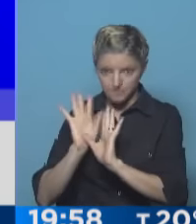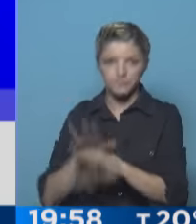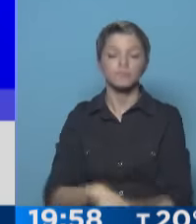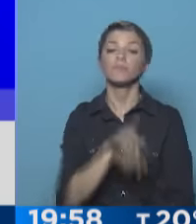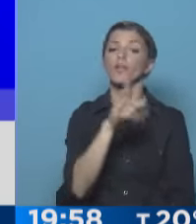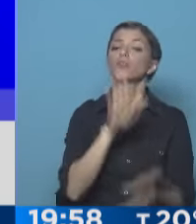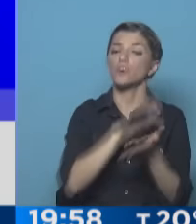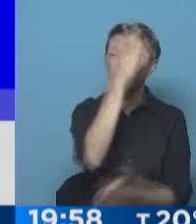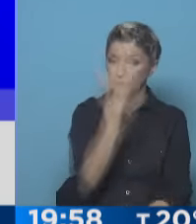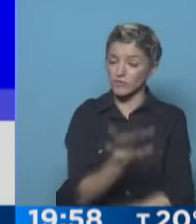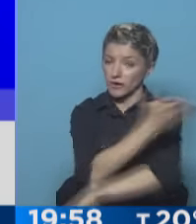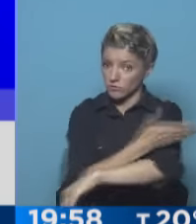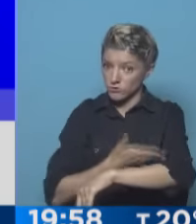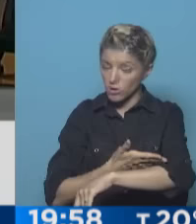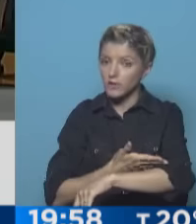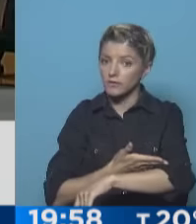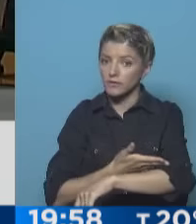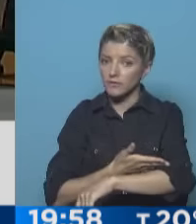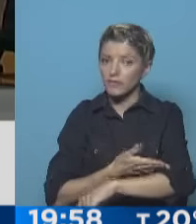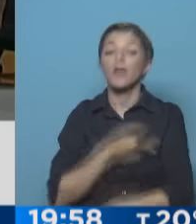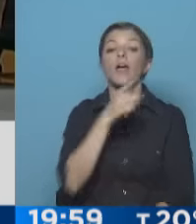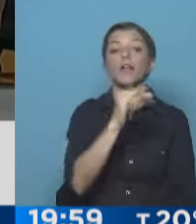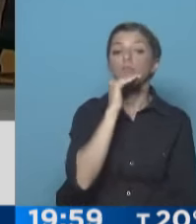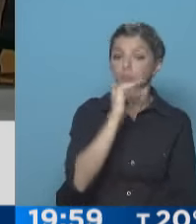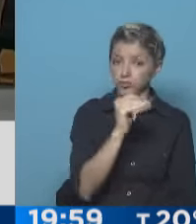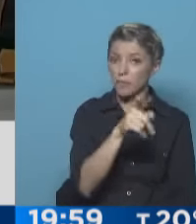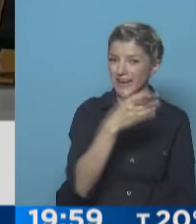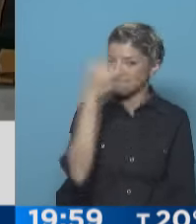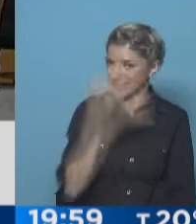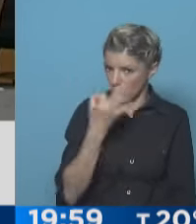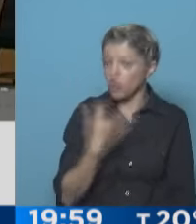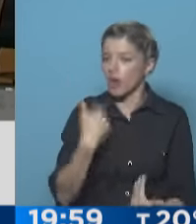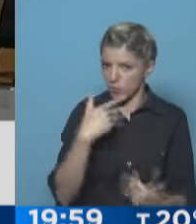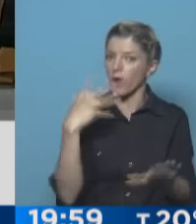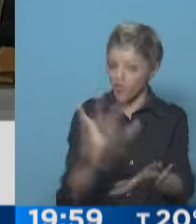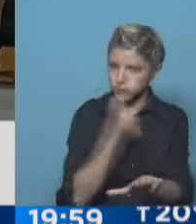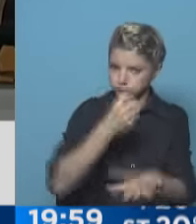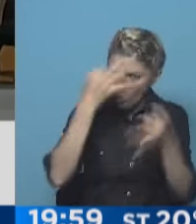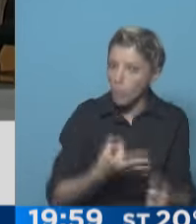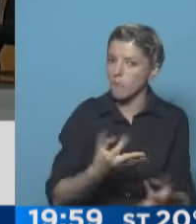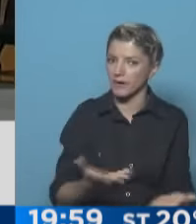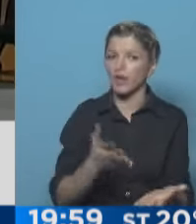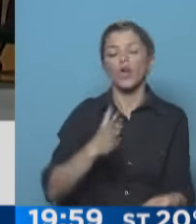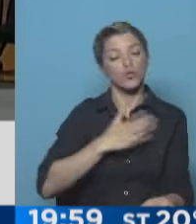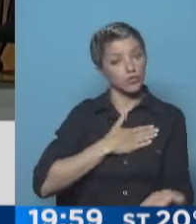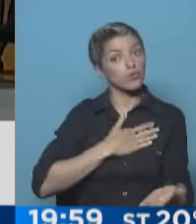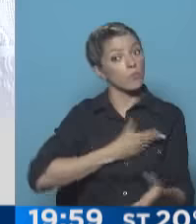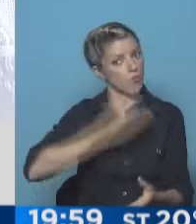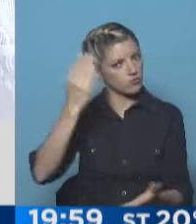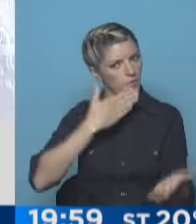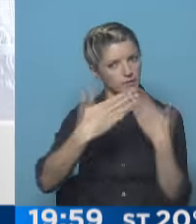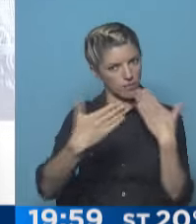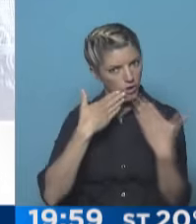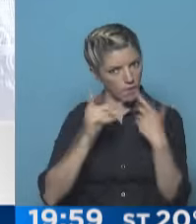decir si hay algo en Daniel que lo que dice es porque está muy seguro de que lo puede cumplir y lo hemos hablado mucho muchísimo con